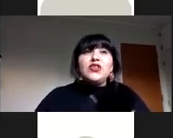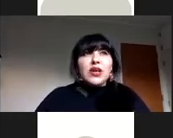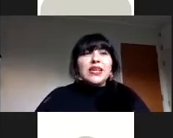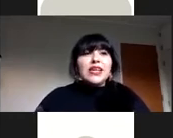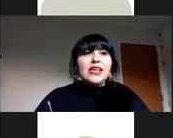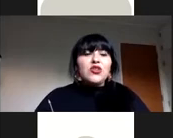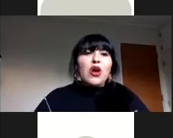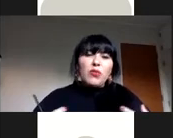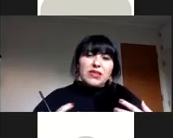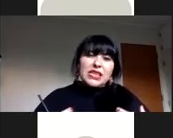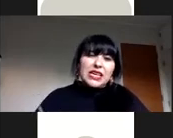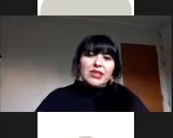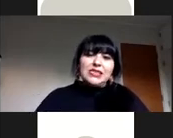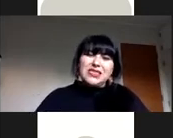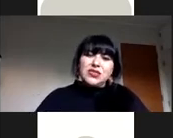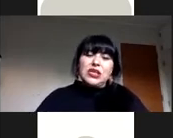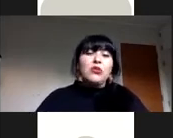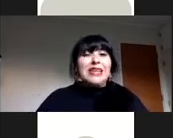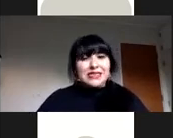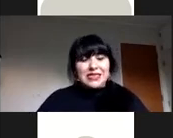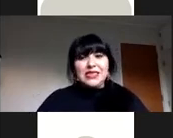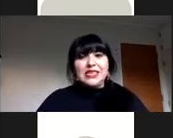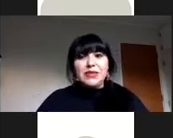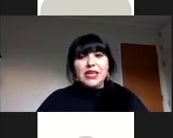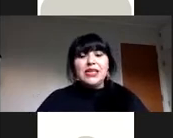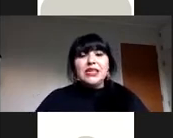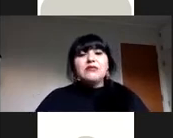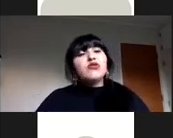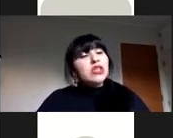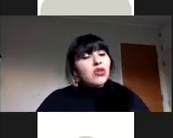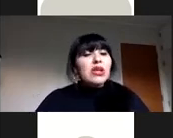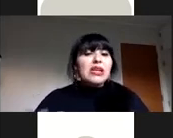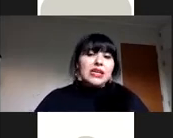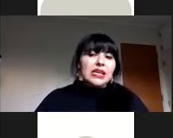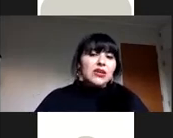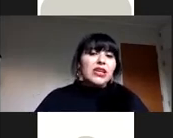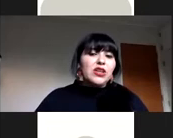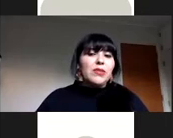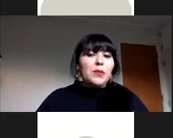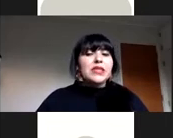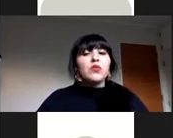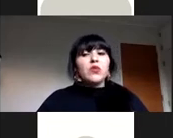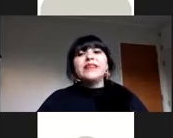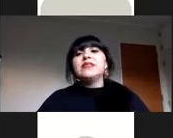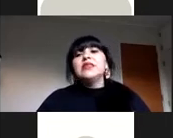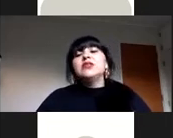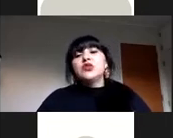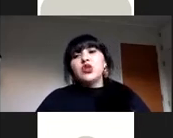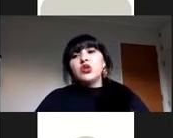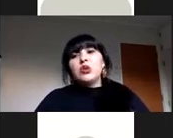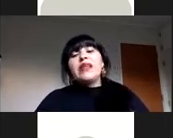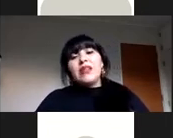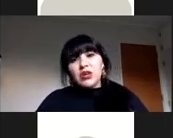y drogas que nos aumentan, digamos, las sensaciones como el éxtasis, que también, sobre todo en colegios más particulares,